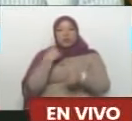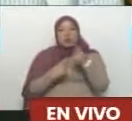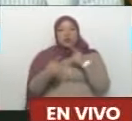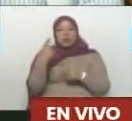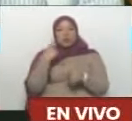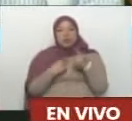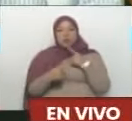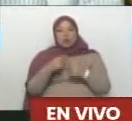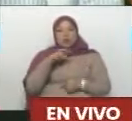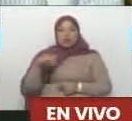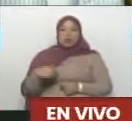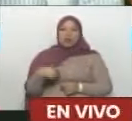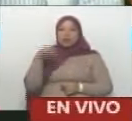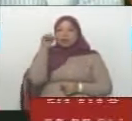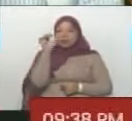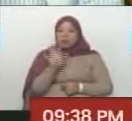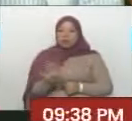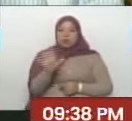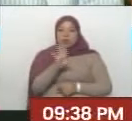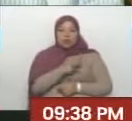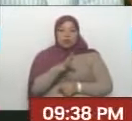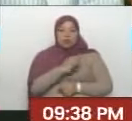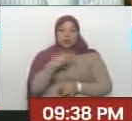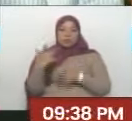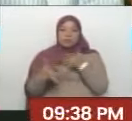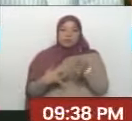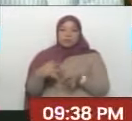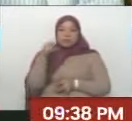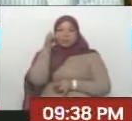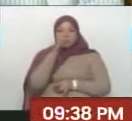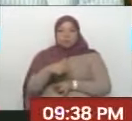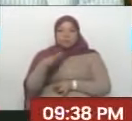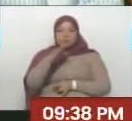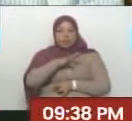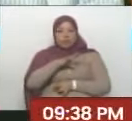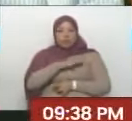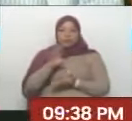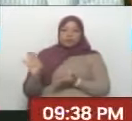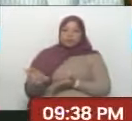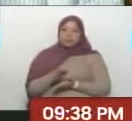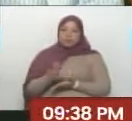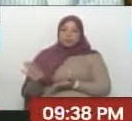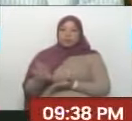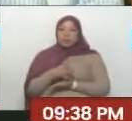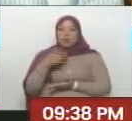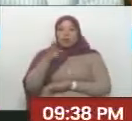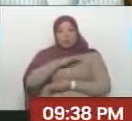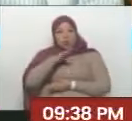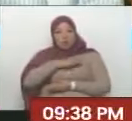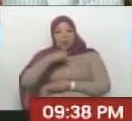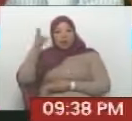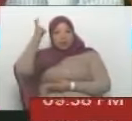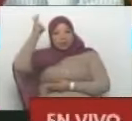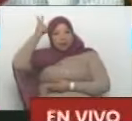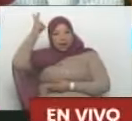colorido, en donde celebremos nuestra propia cosecha y hagamos nuestros cantos y nuestras manifestaciones